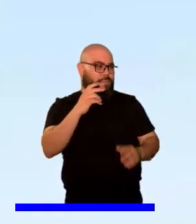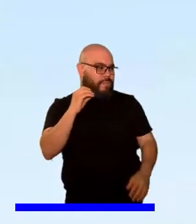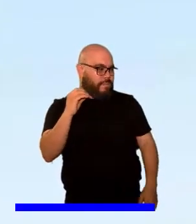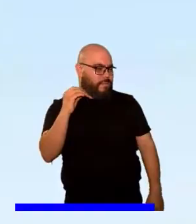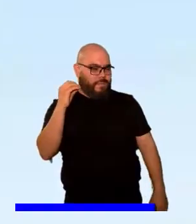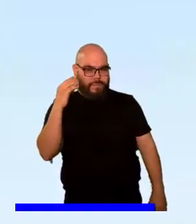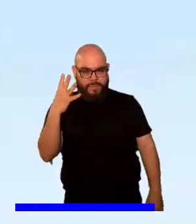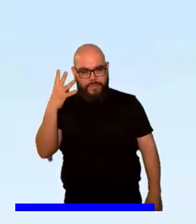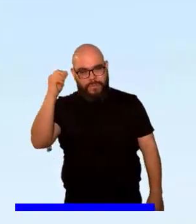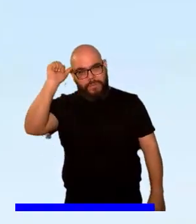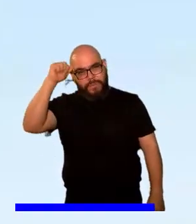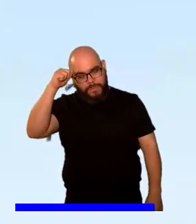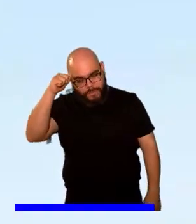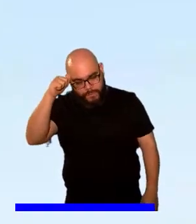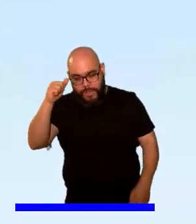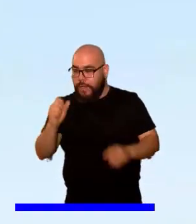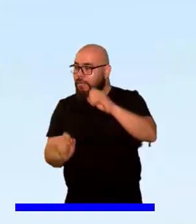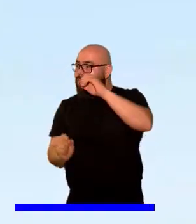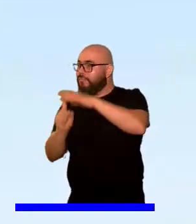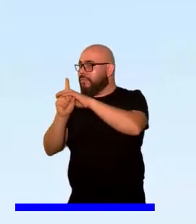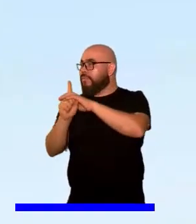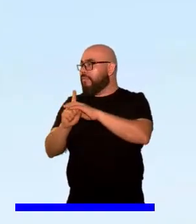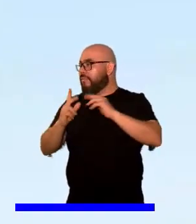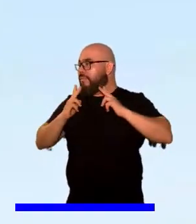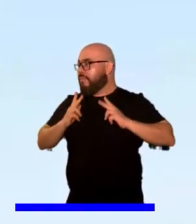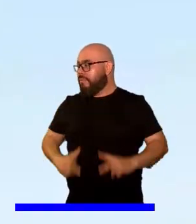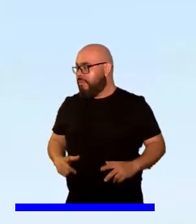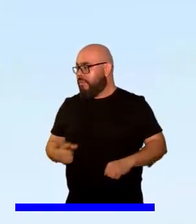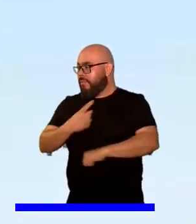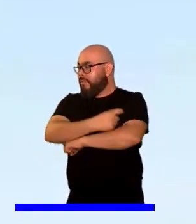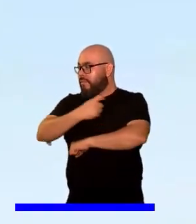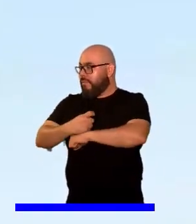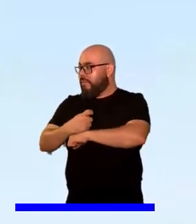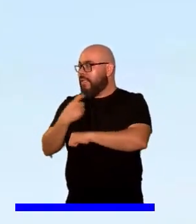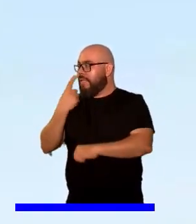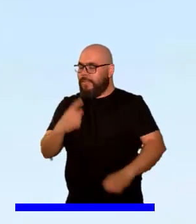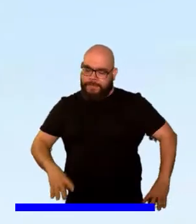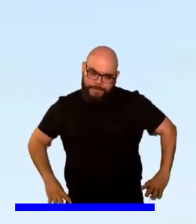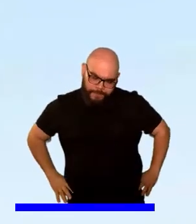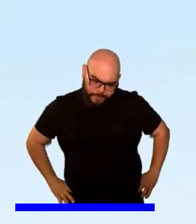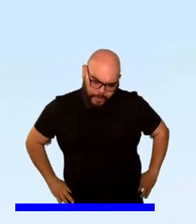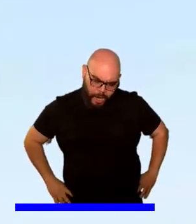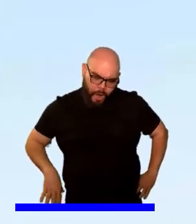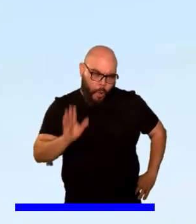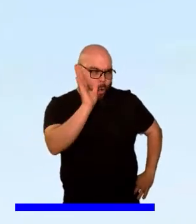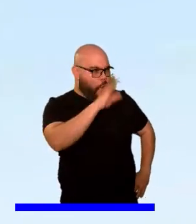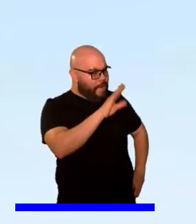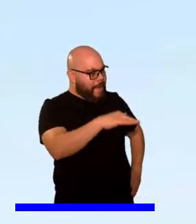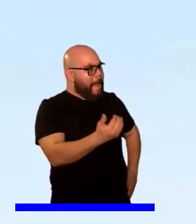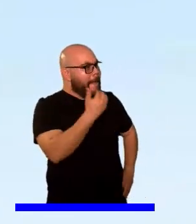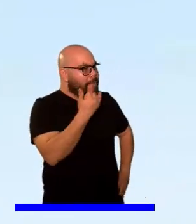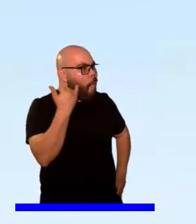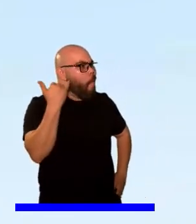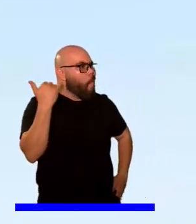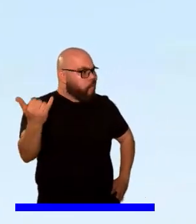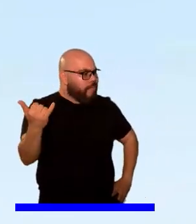estoy mal, surge la idea de alguien dentro de Google de aprovechar que hay una